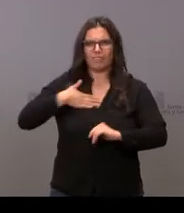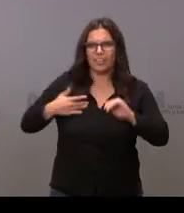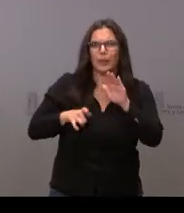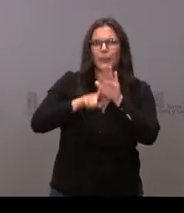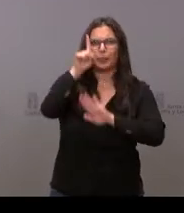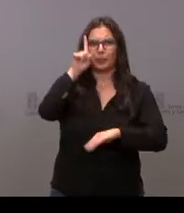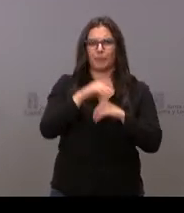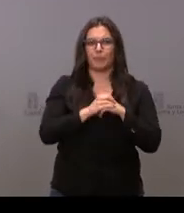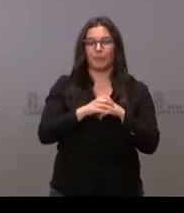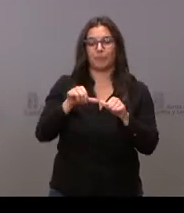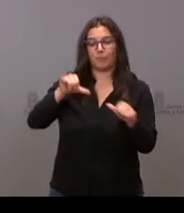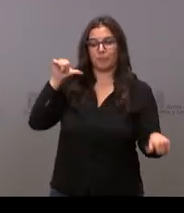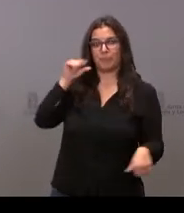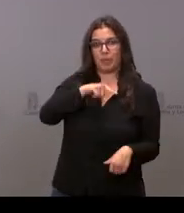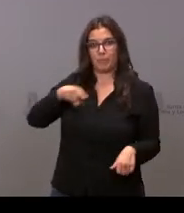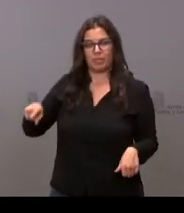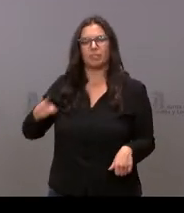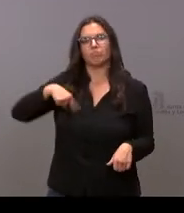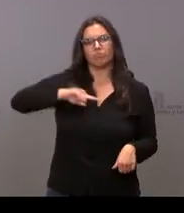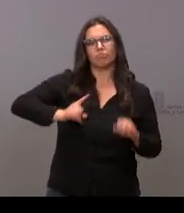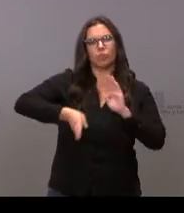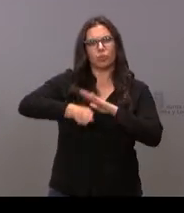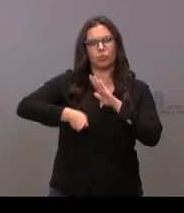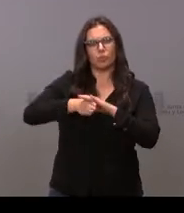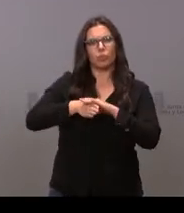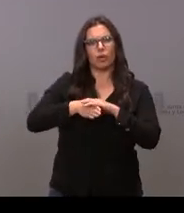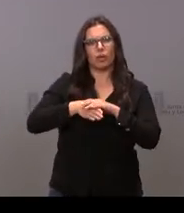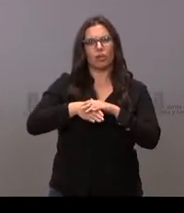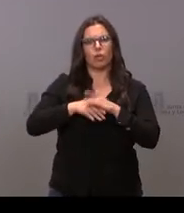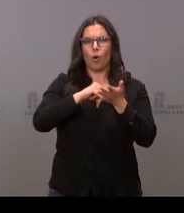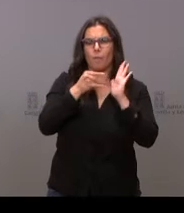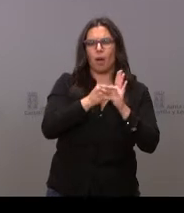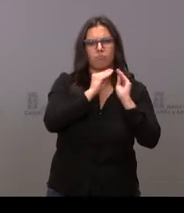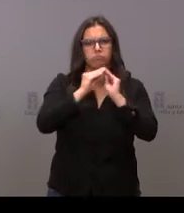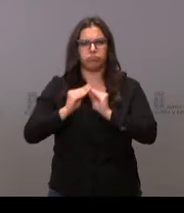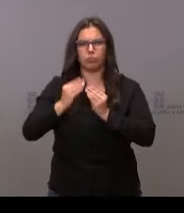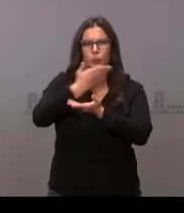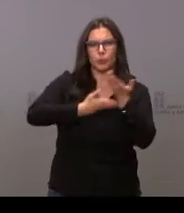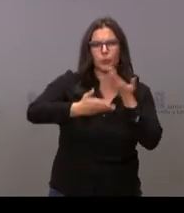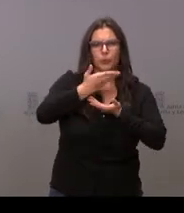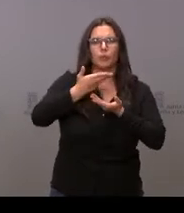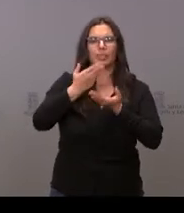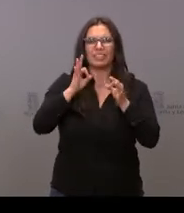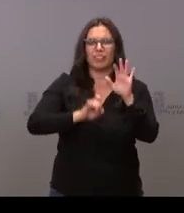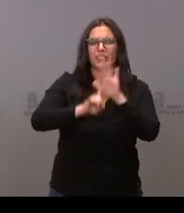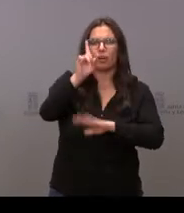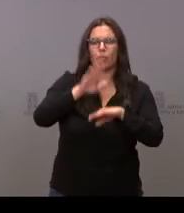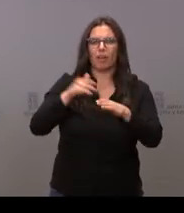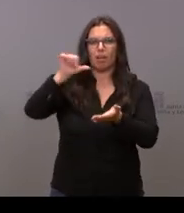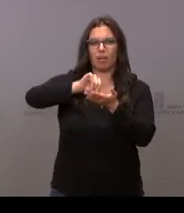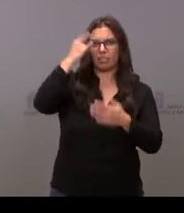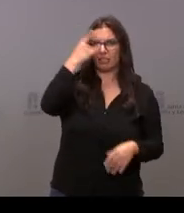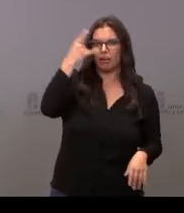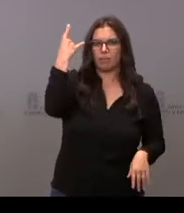durante los pasados meses hemos continuado madurando nuestros planes conjuntos de desarrollo para salamanca